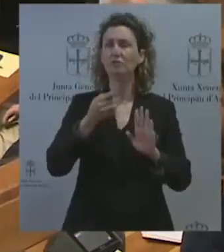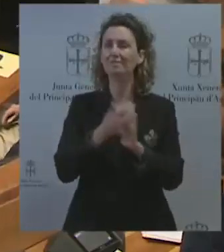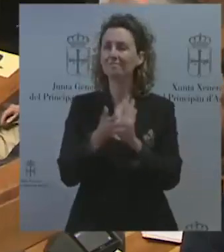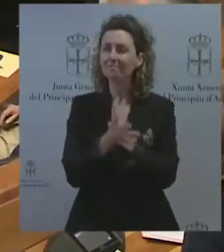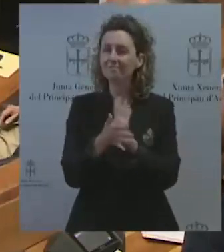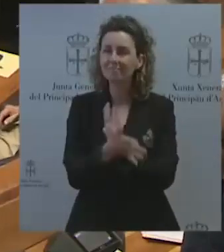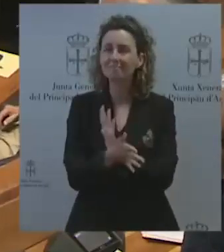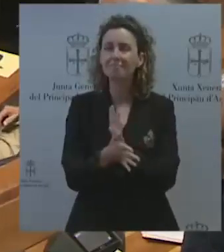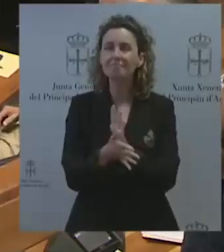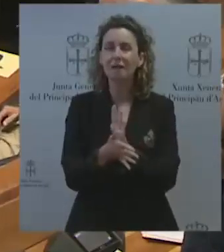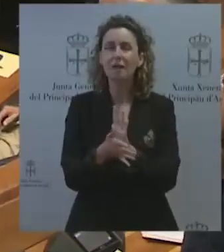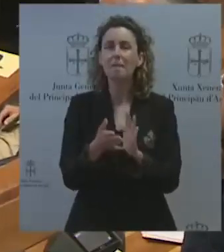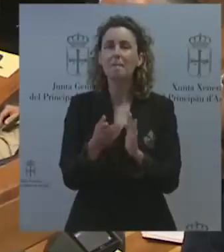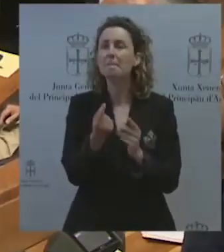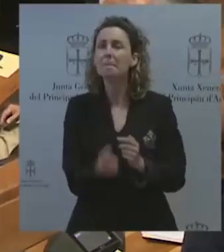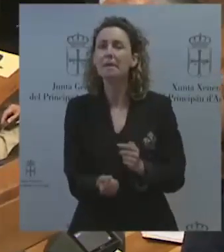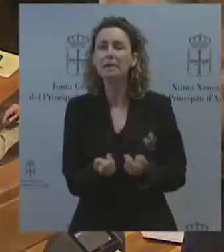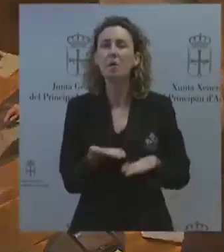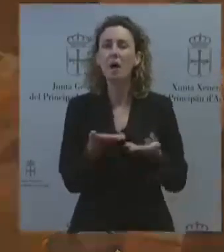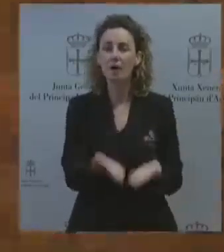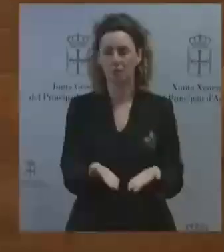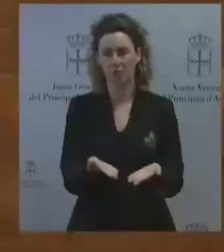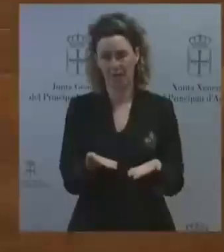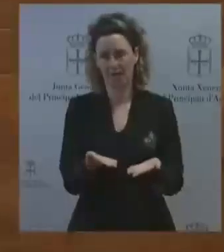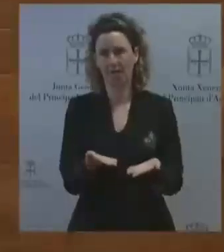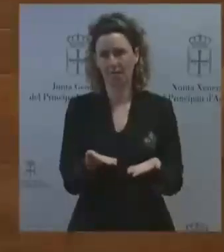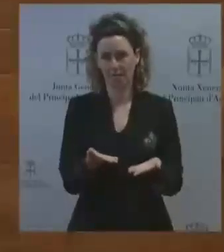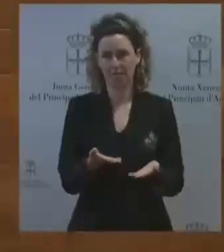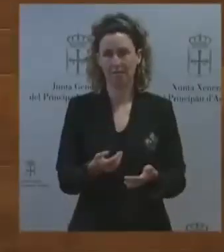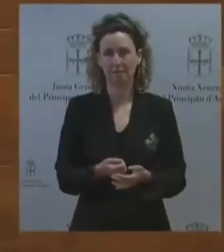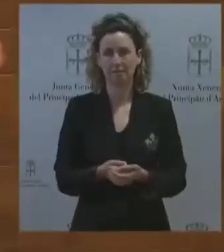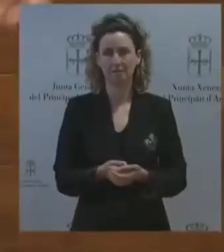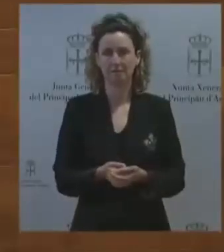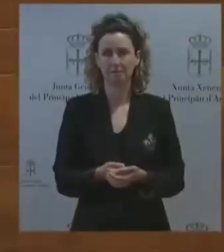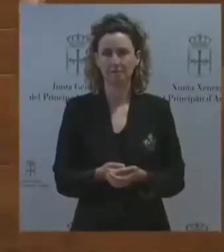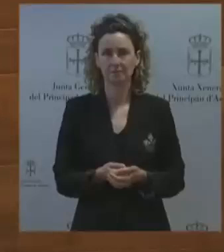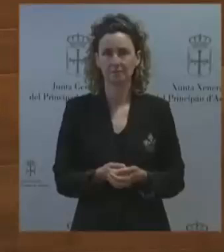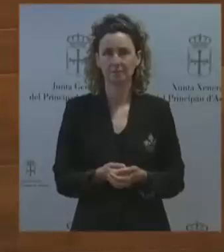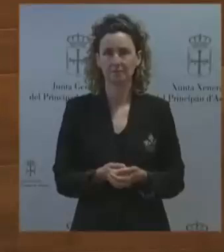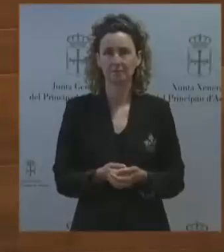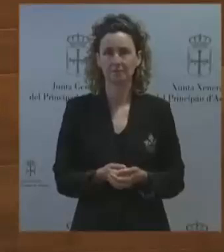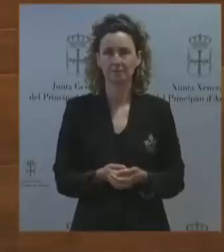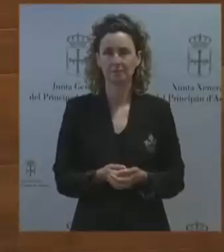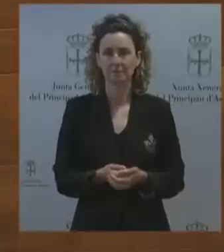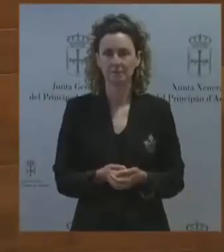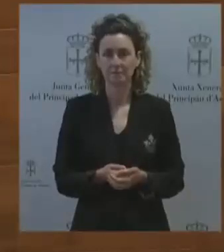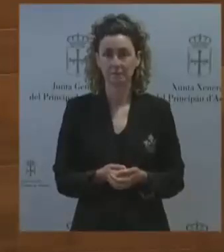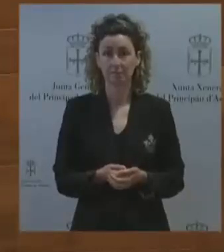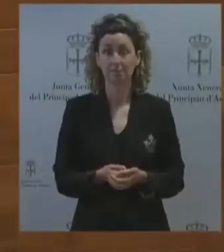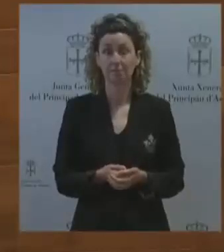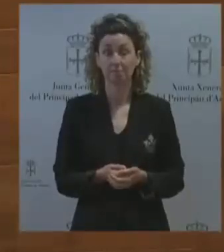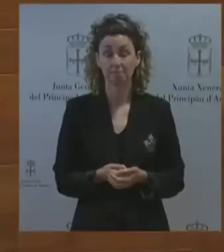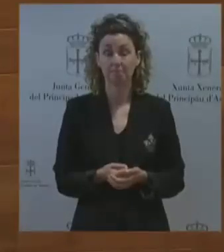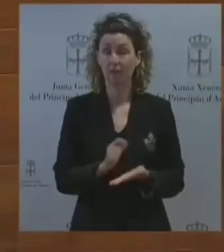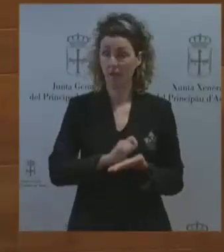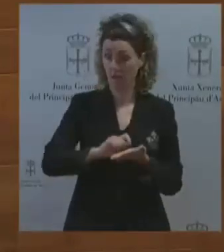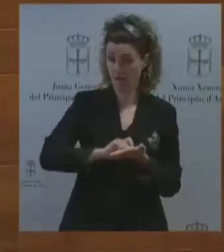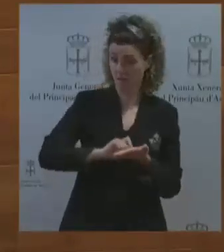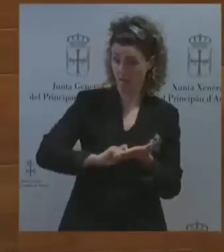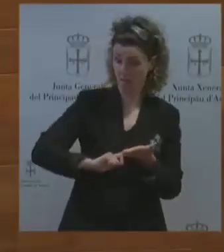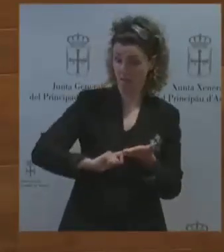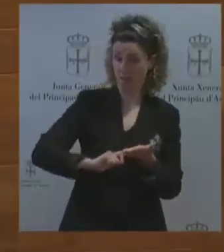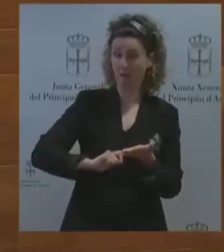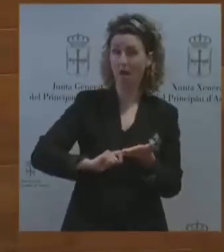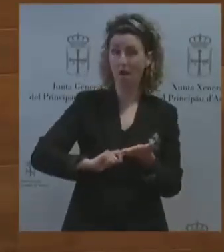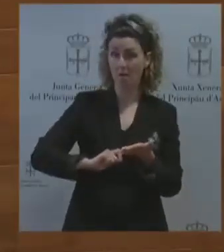esta losa que persigue a la región. Y apunte, señor Barbón, ya que está apuntando, ya que no nos recibe además, pues también se lo decimos por